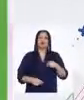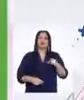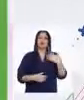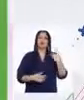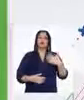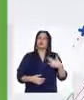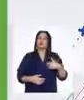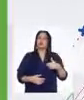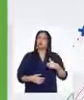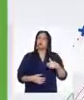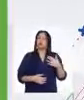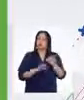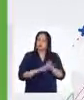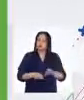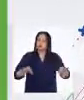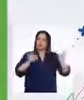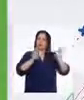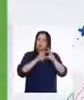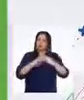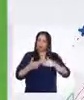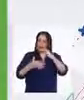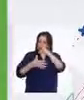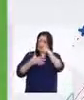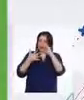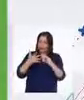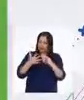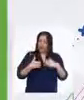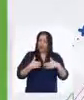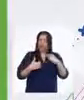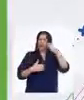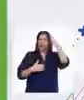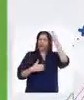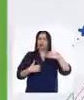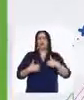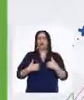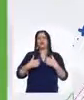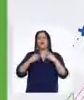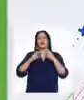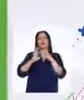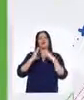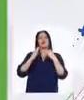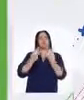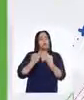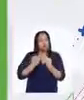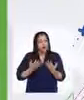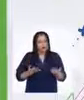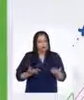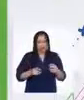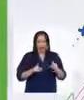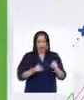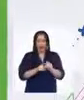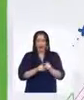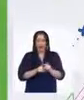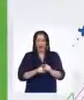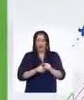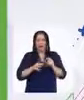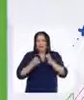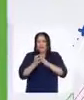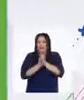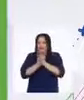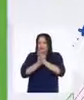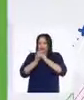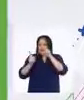marcó bastante para que cuando ya yo forme mi familia, tengamos una familia de conquistadores. Porque